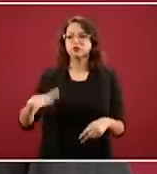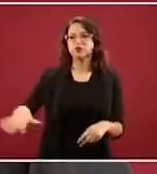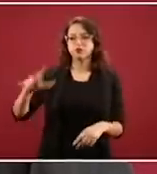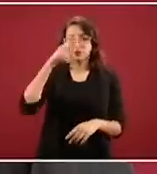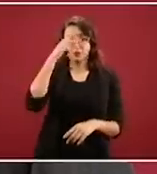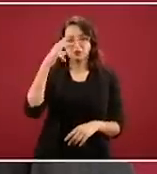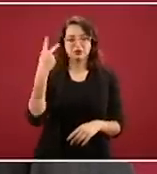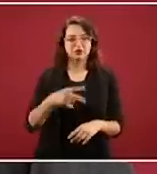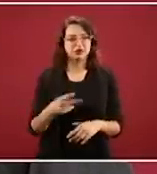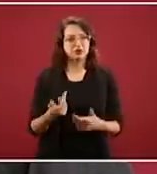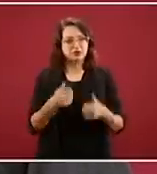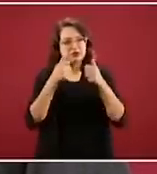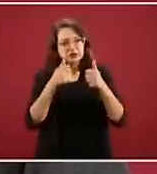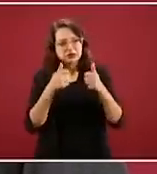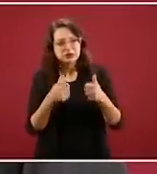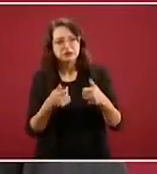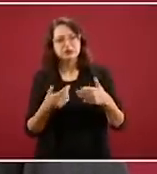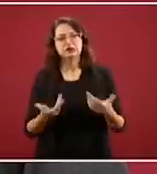Hemos estado